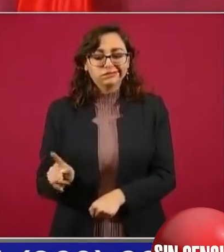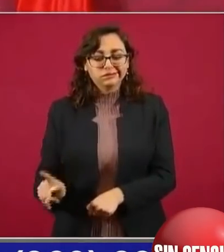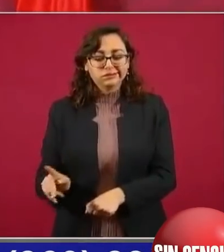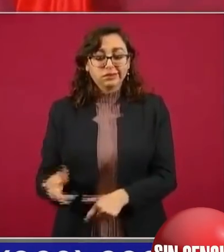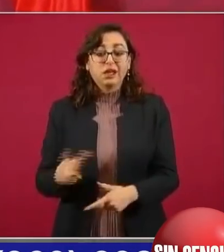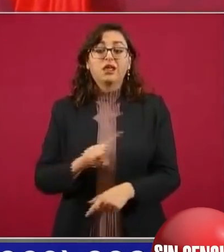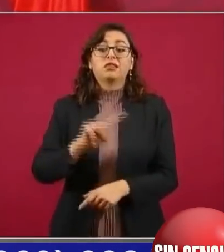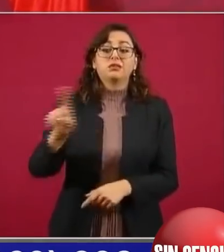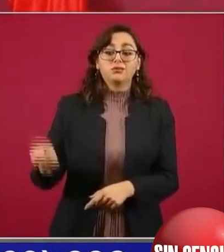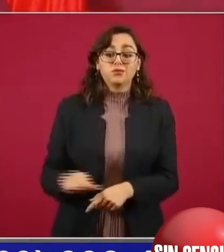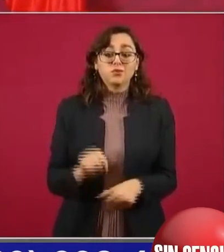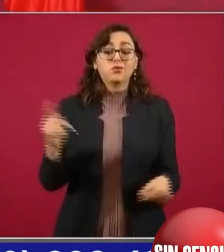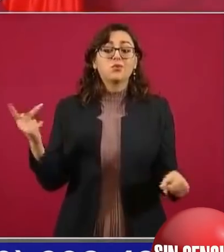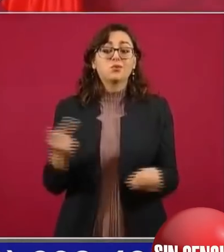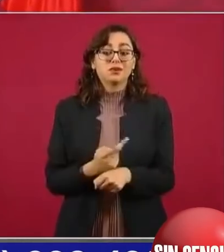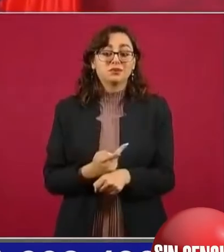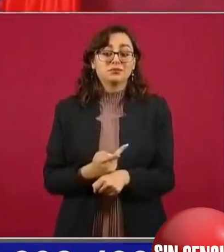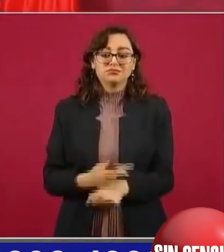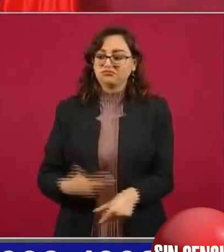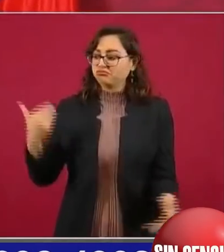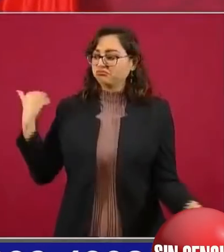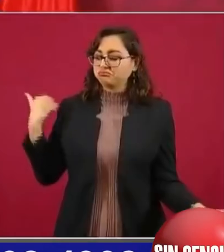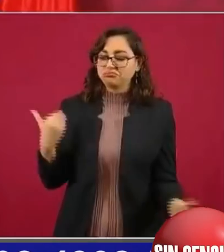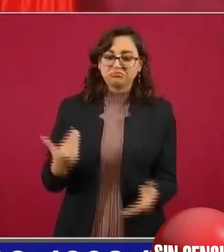pues los acuerdos,